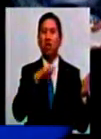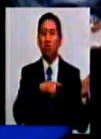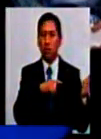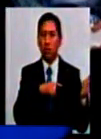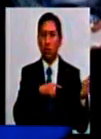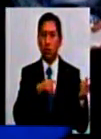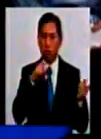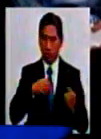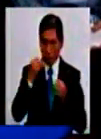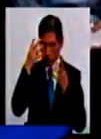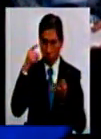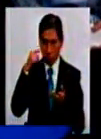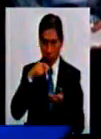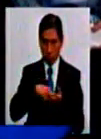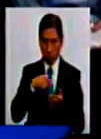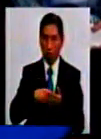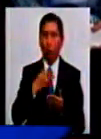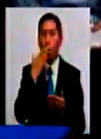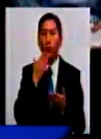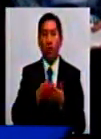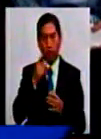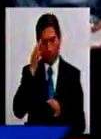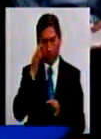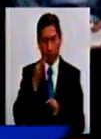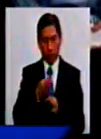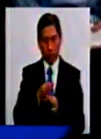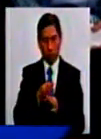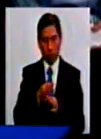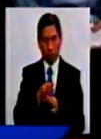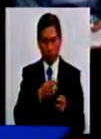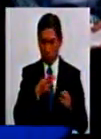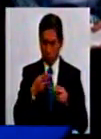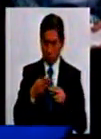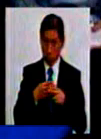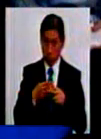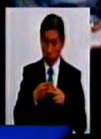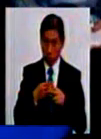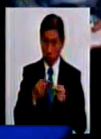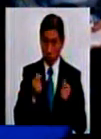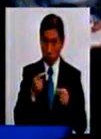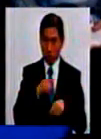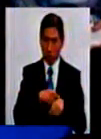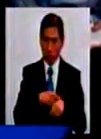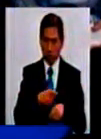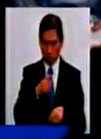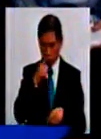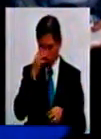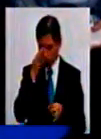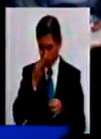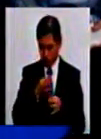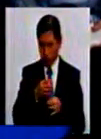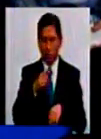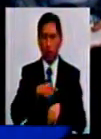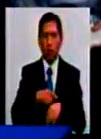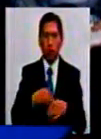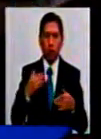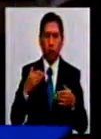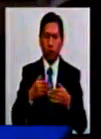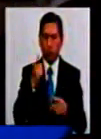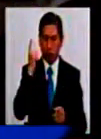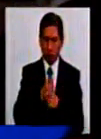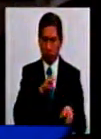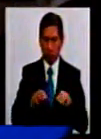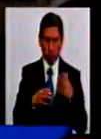dar cumplimiento de buena fe, con promptitud, fehacientemente, en un plazo razonable y con